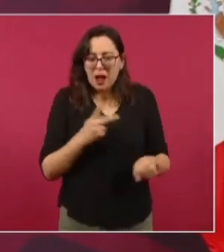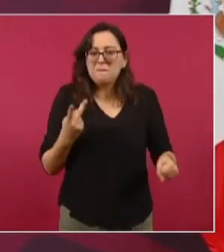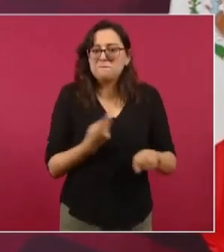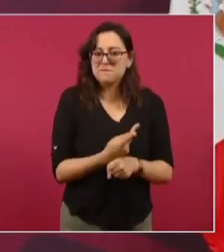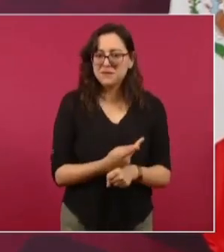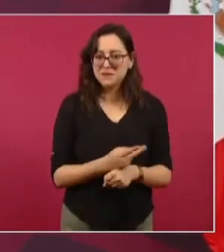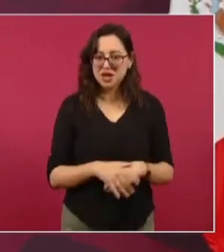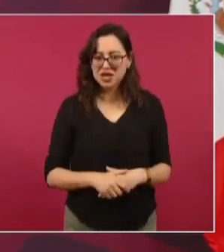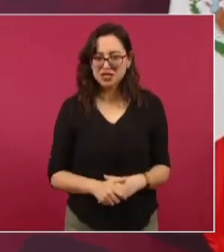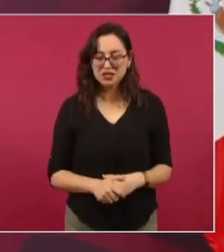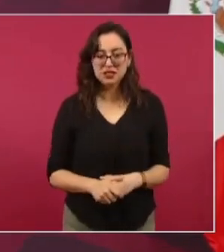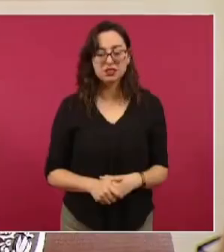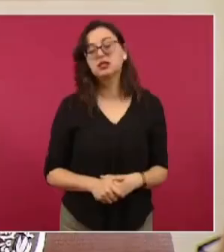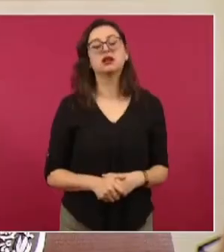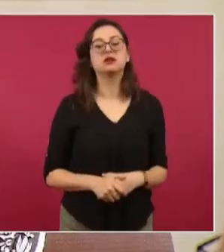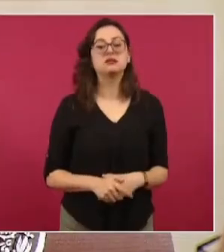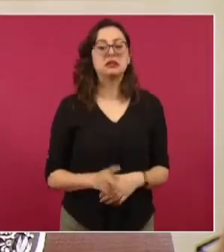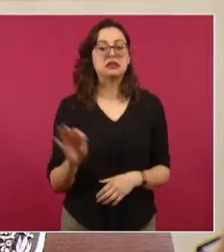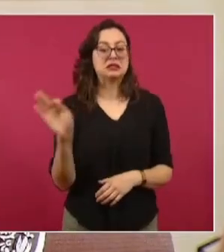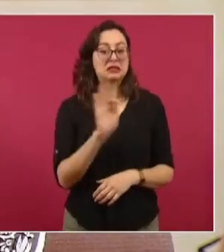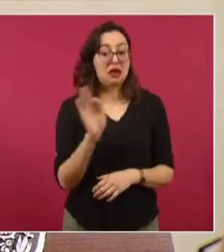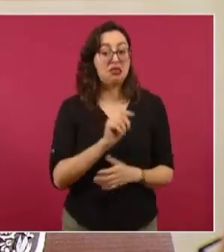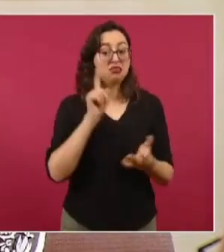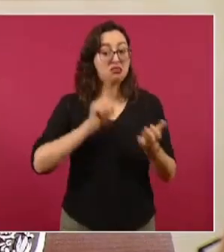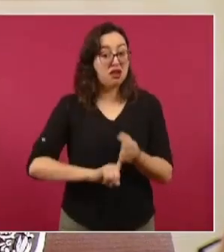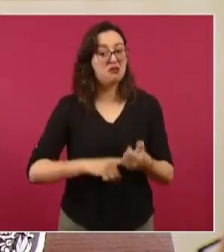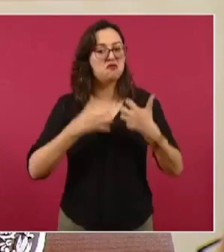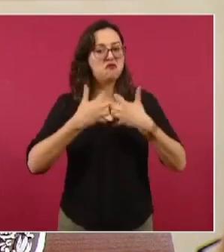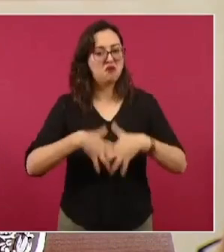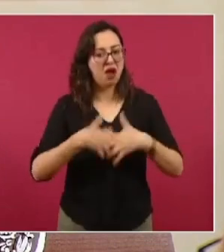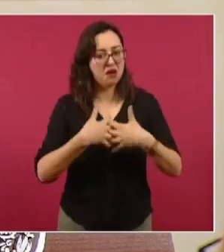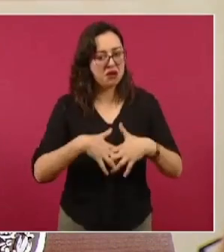los trabajadores en las maquilas